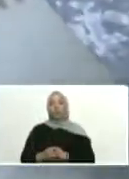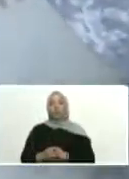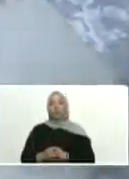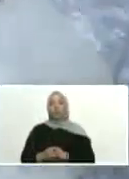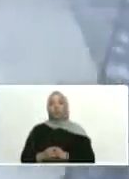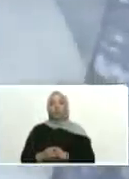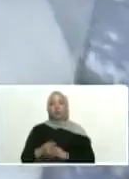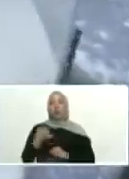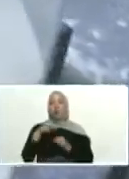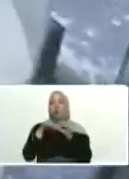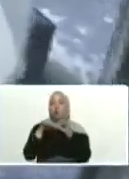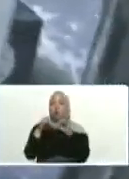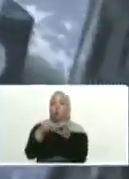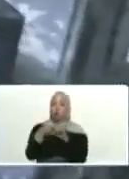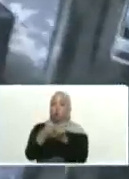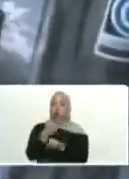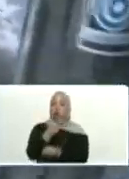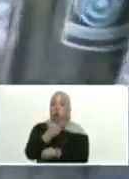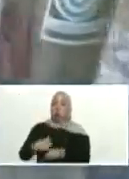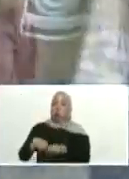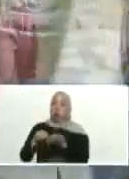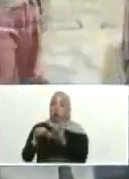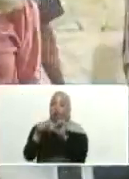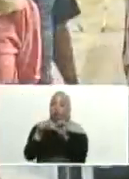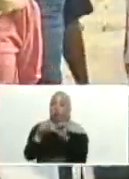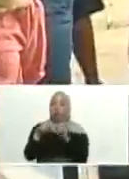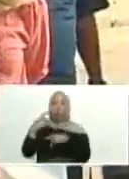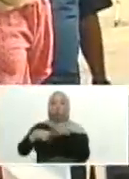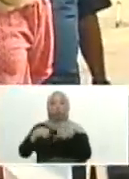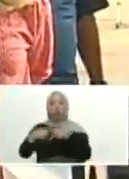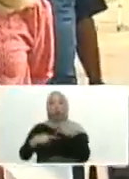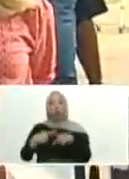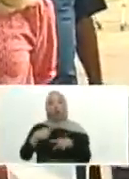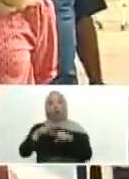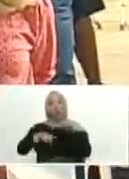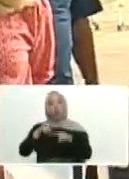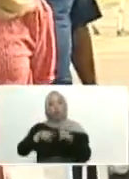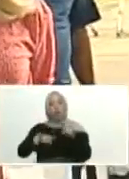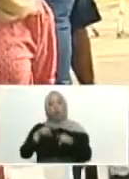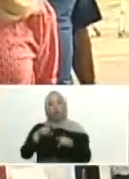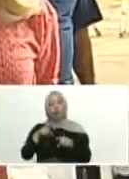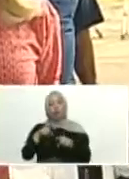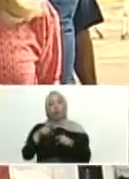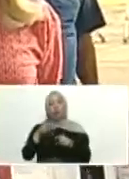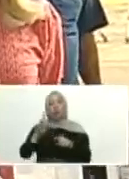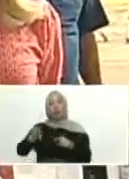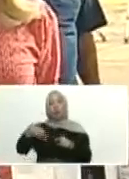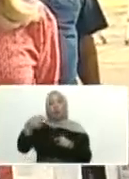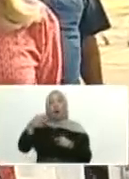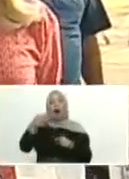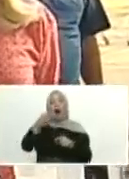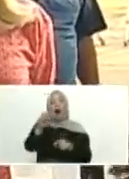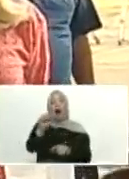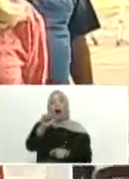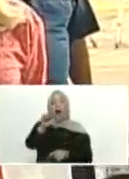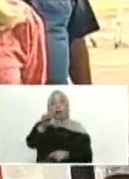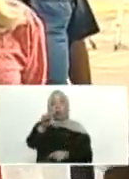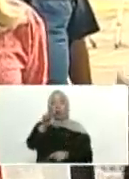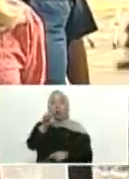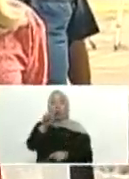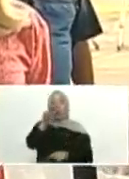continuando con el proceso porque es una cadena para producir el aluminio pasamos por este proceso y después pasamos